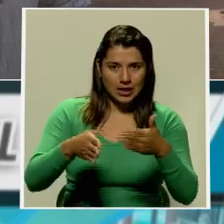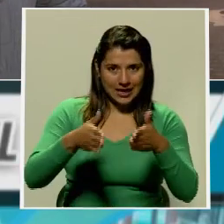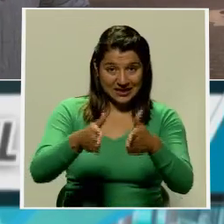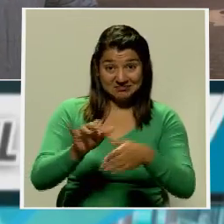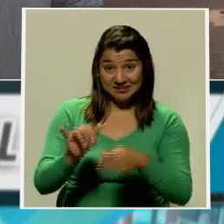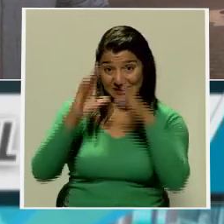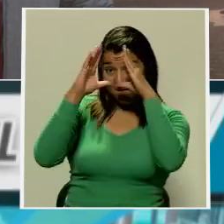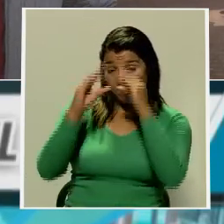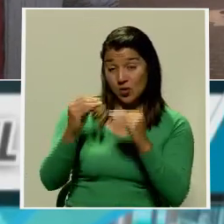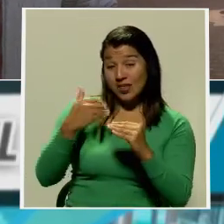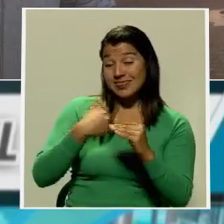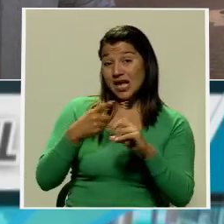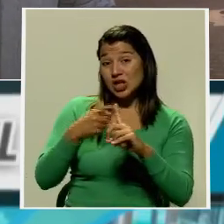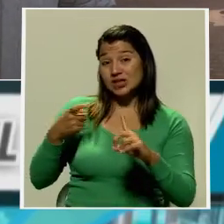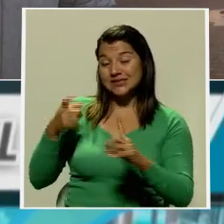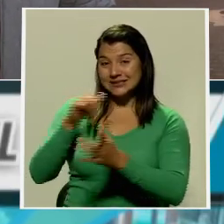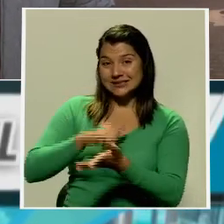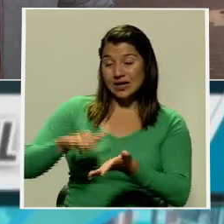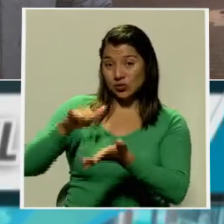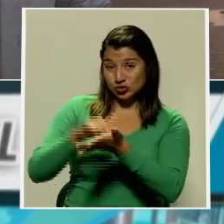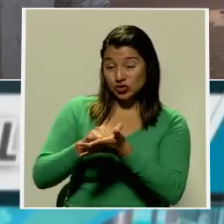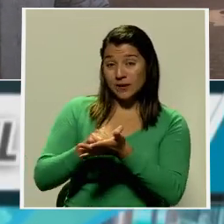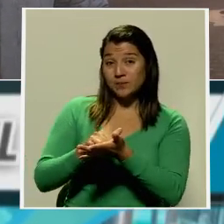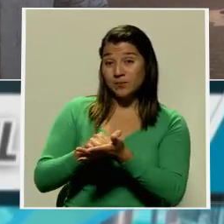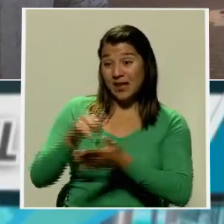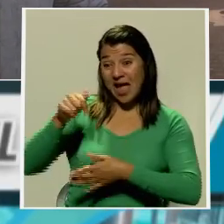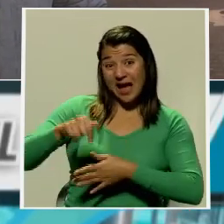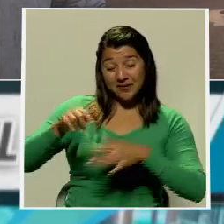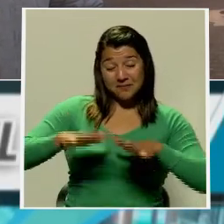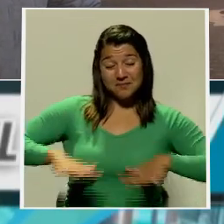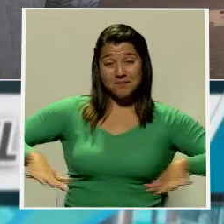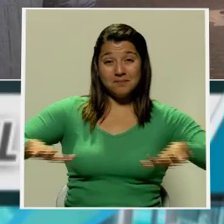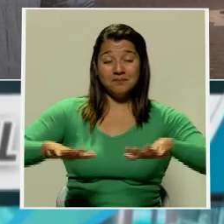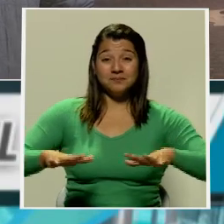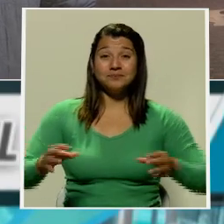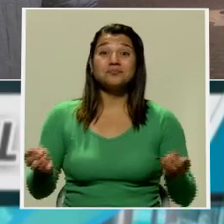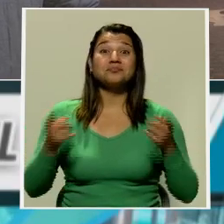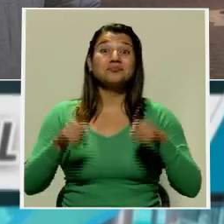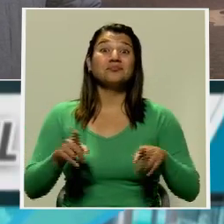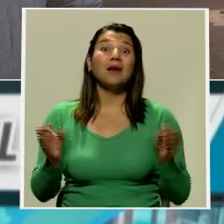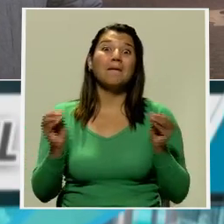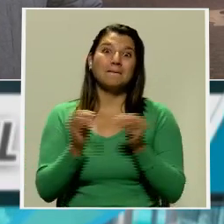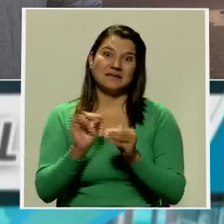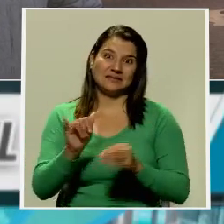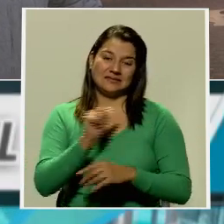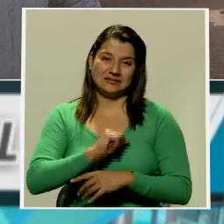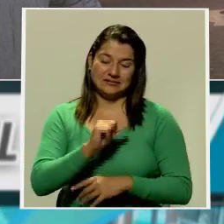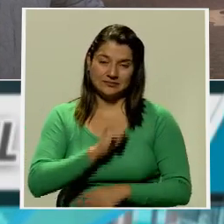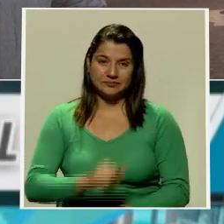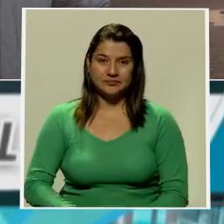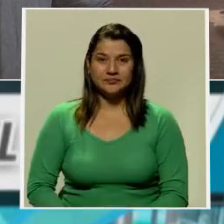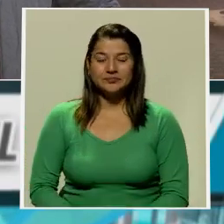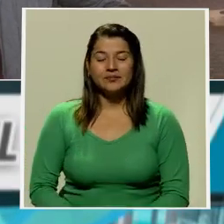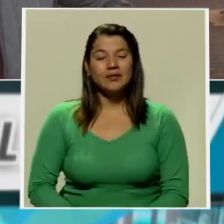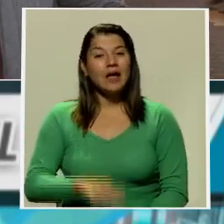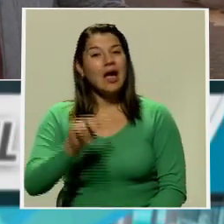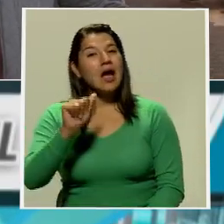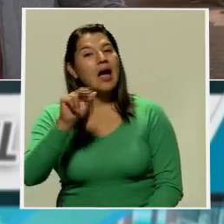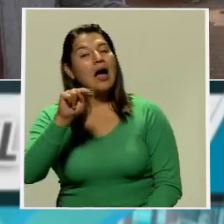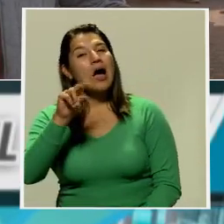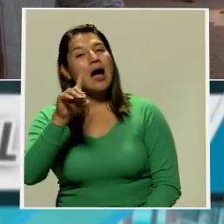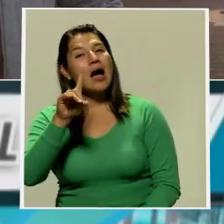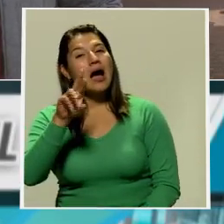información que tenemos desde San José, uno de los lugares en los que se ha reportado más esta cantidad de casos. Andrés,